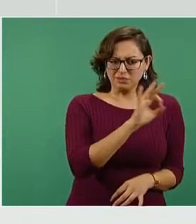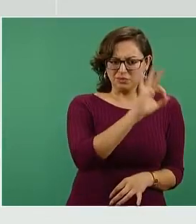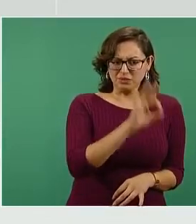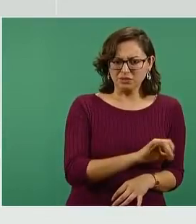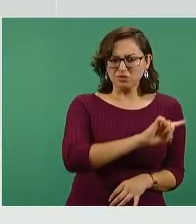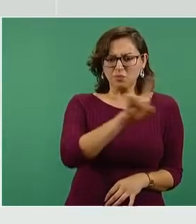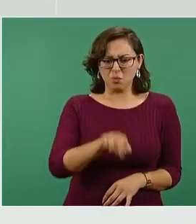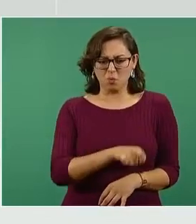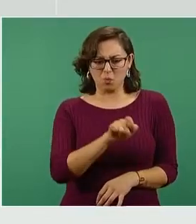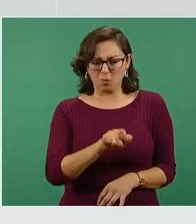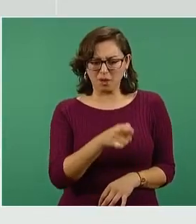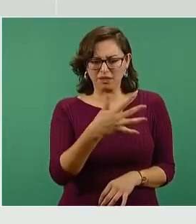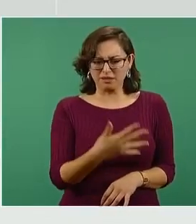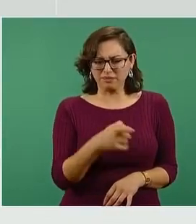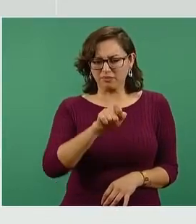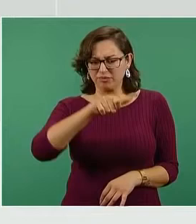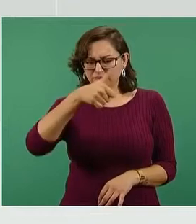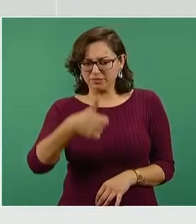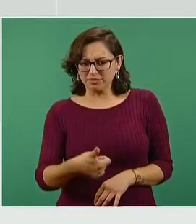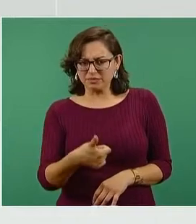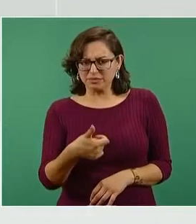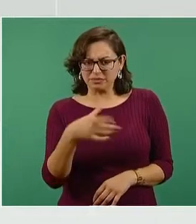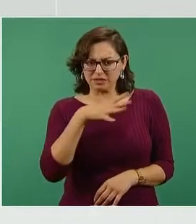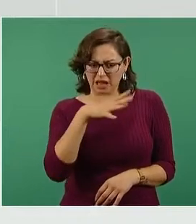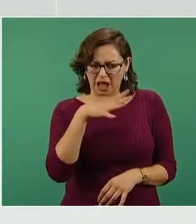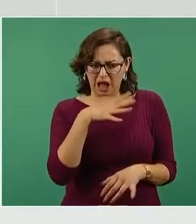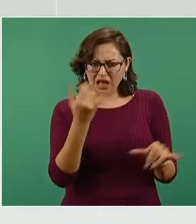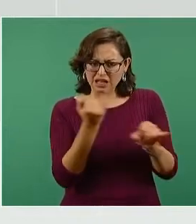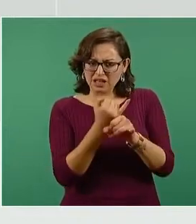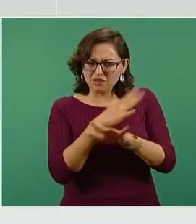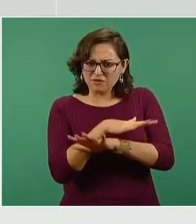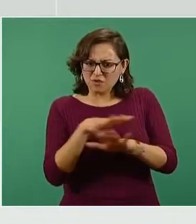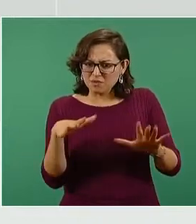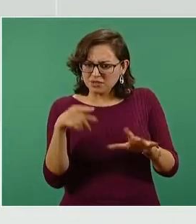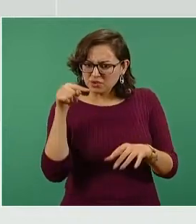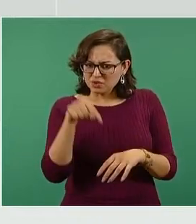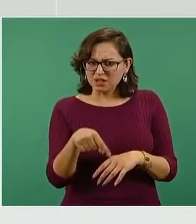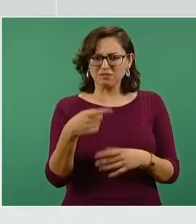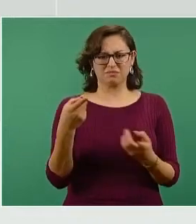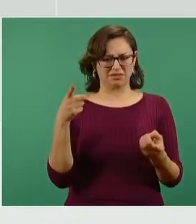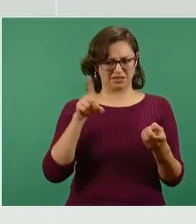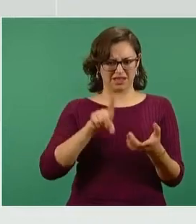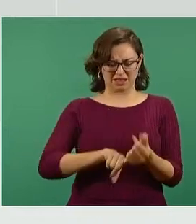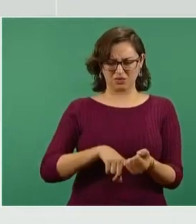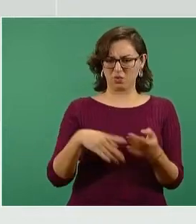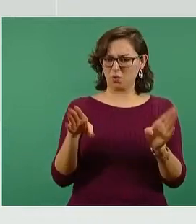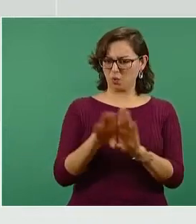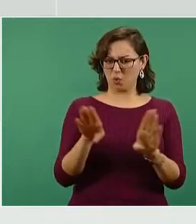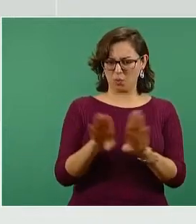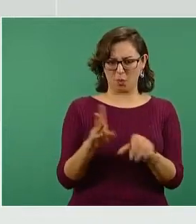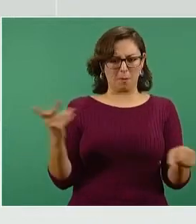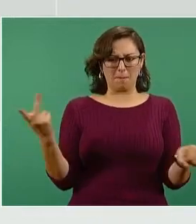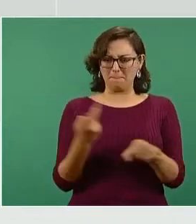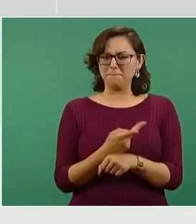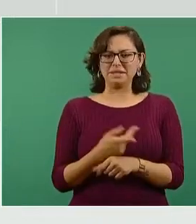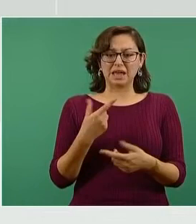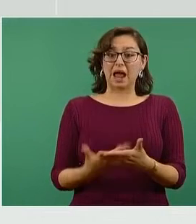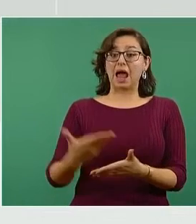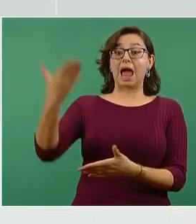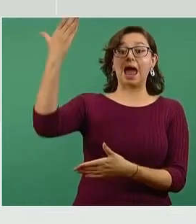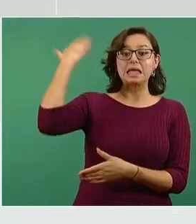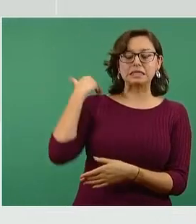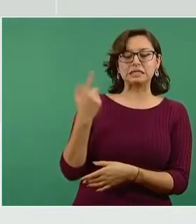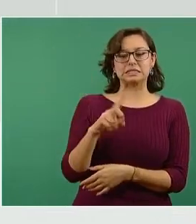esos días, justamente tomando en cuenta pues el desfase que hay entre los reportes, ¿no? Es de esta primera fase, esta primera